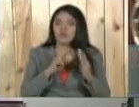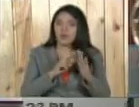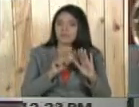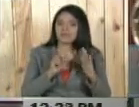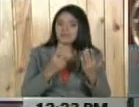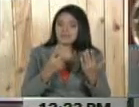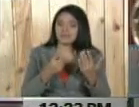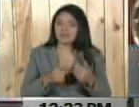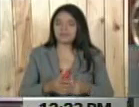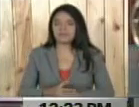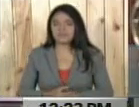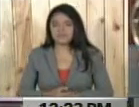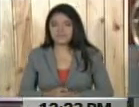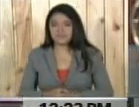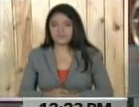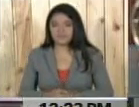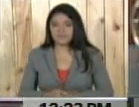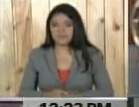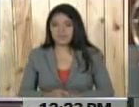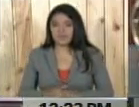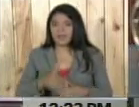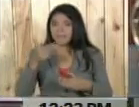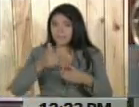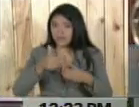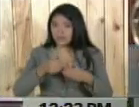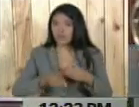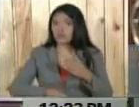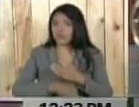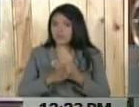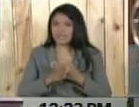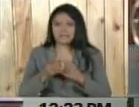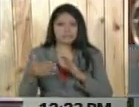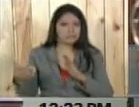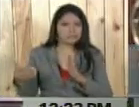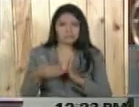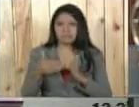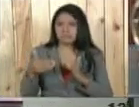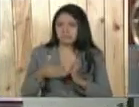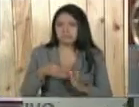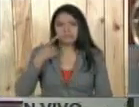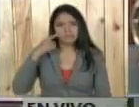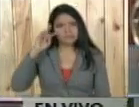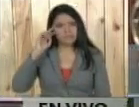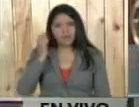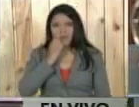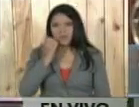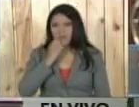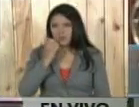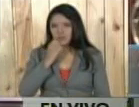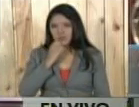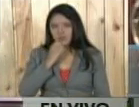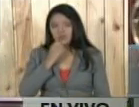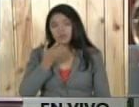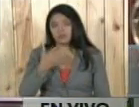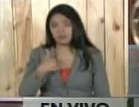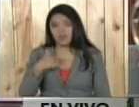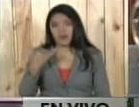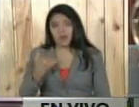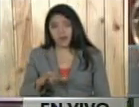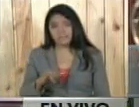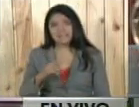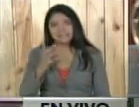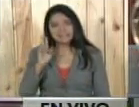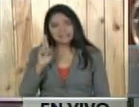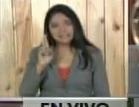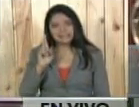año. El petróleo sigue siendo objeto de ataques especulativos. Yo tengo